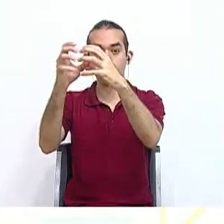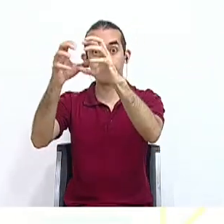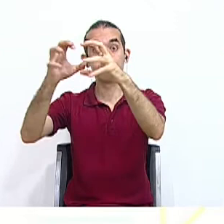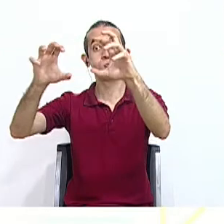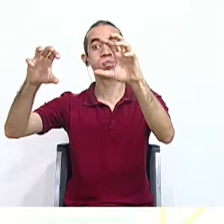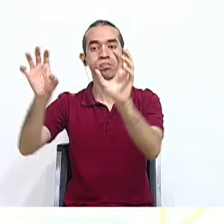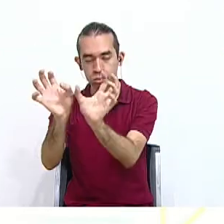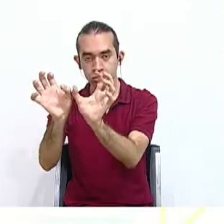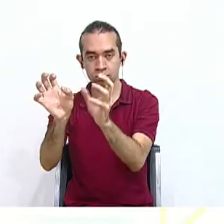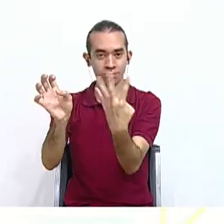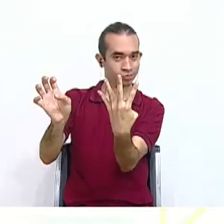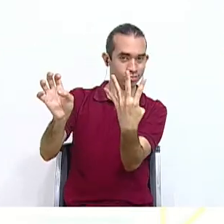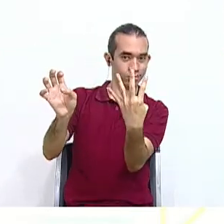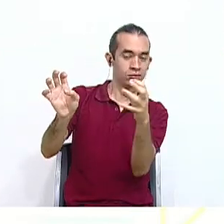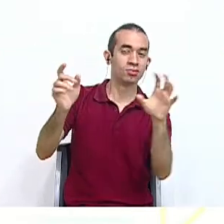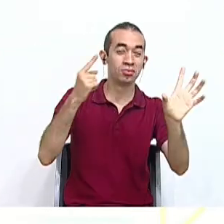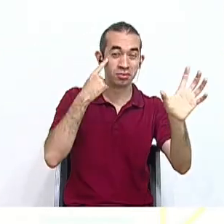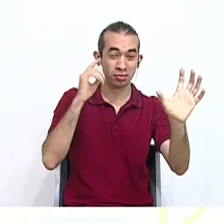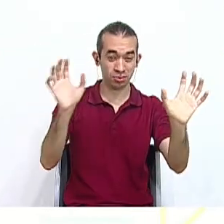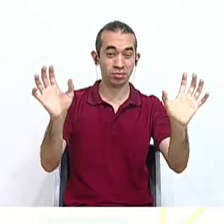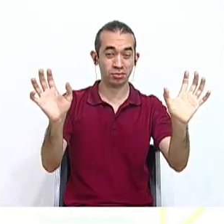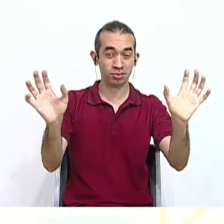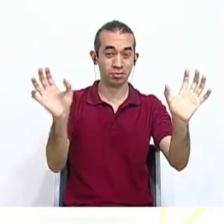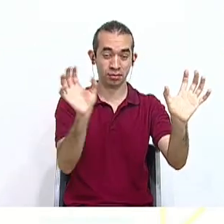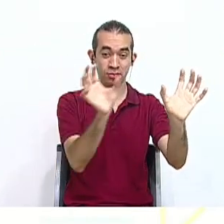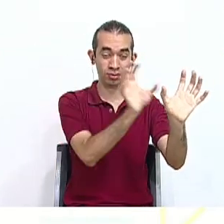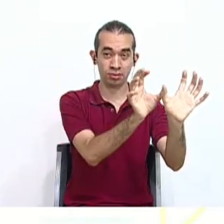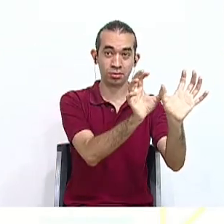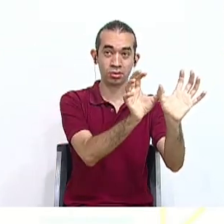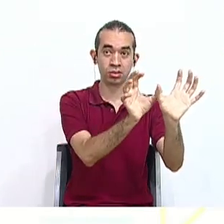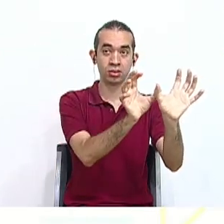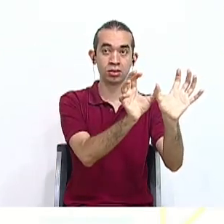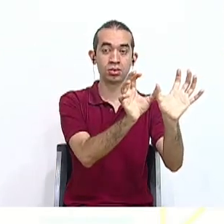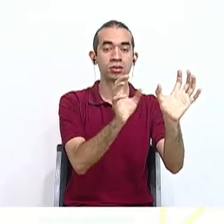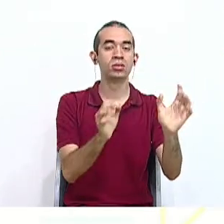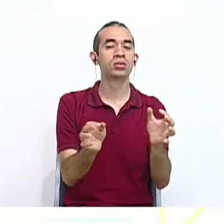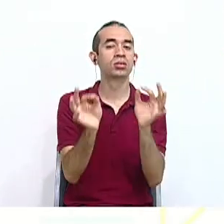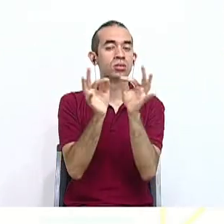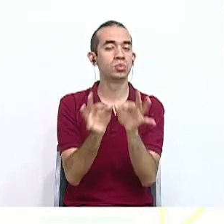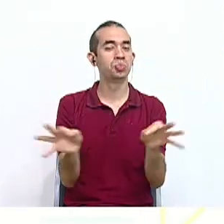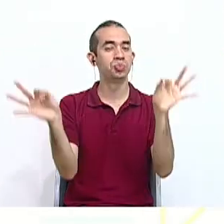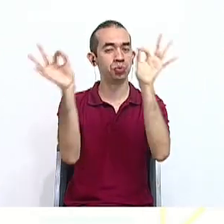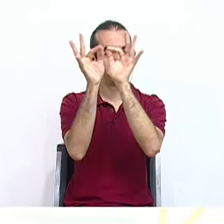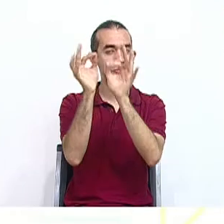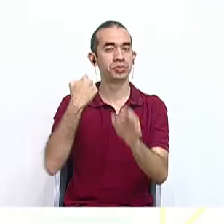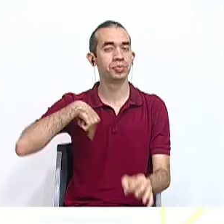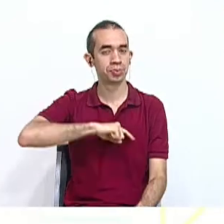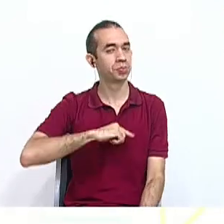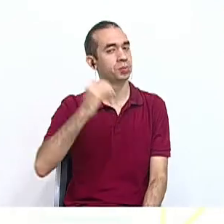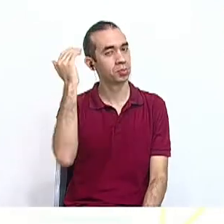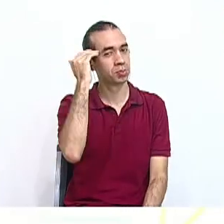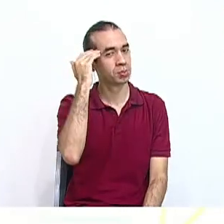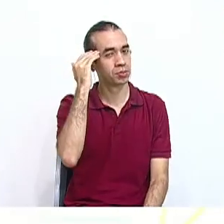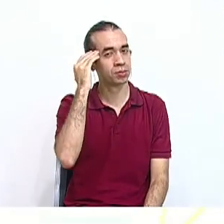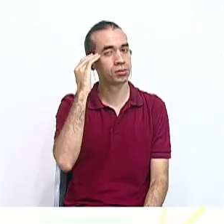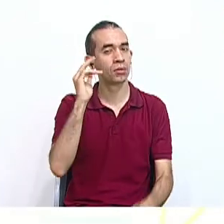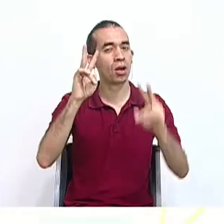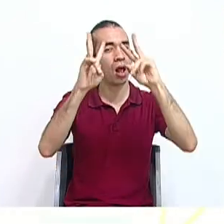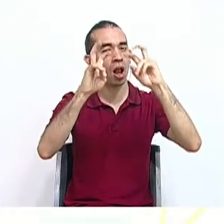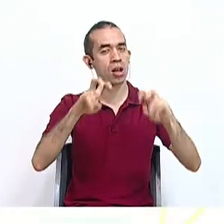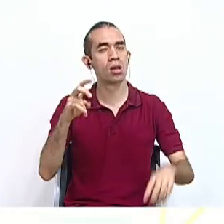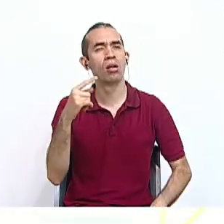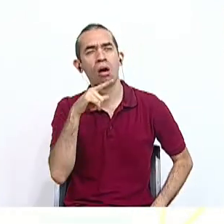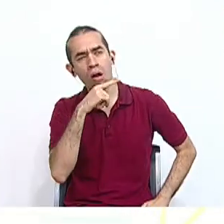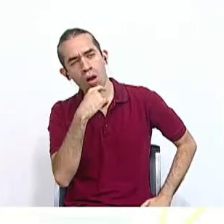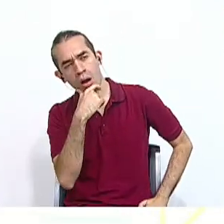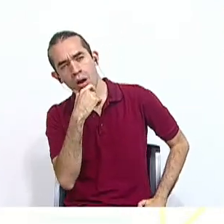2 de la siguiente forma. Ok, lo más importante para nosotros es analizar el patrón que